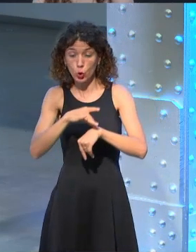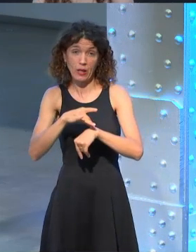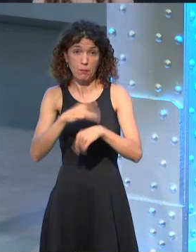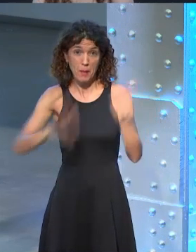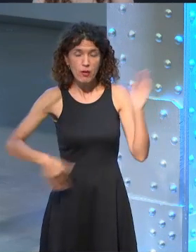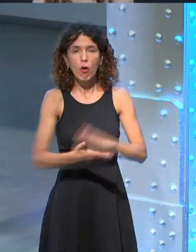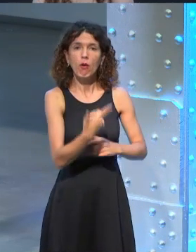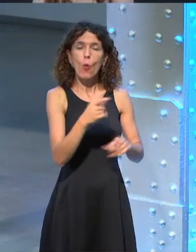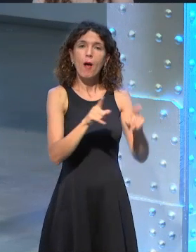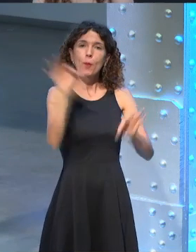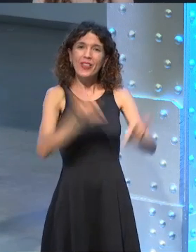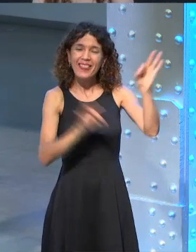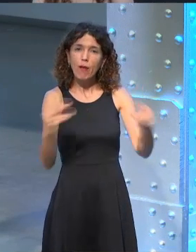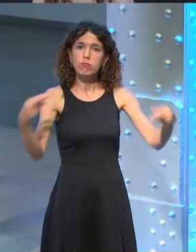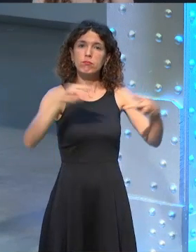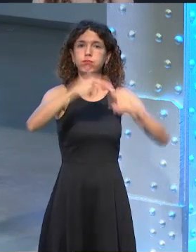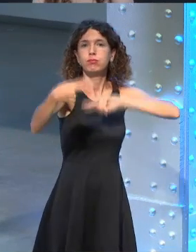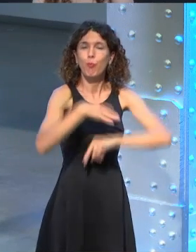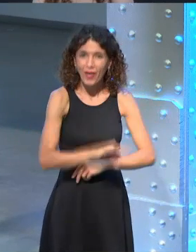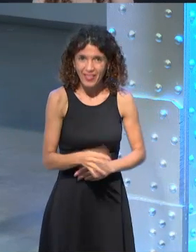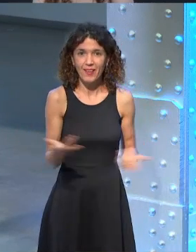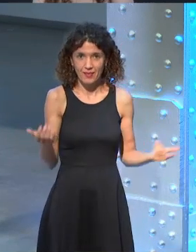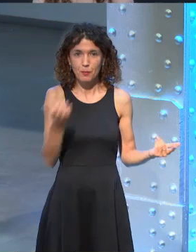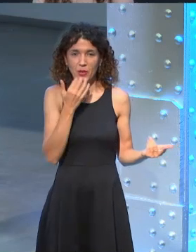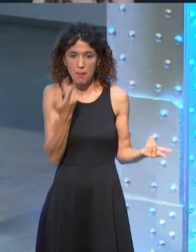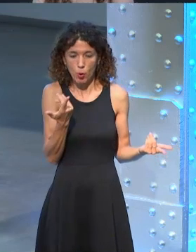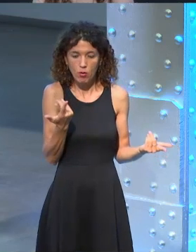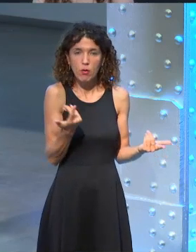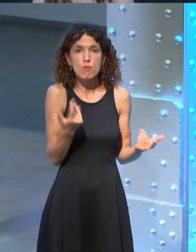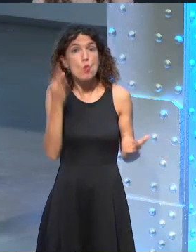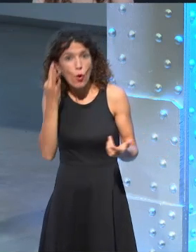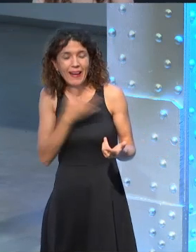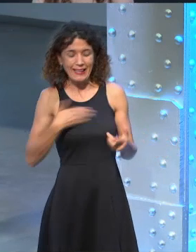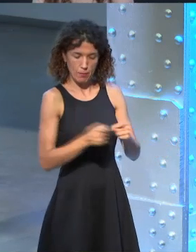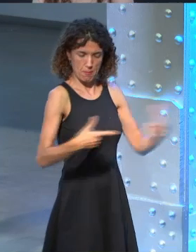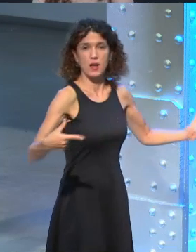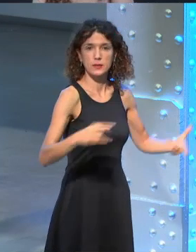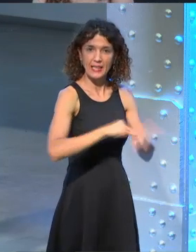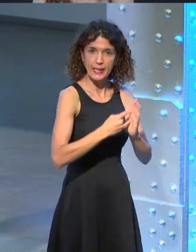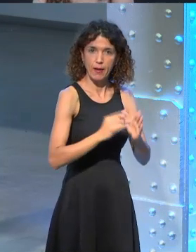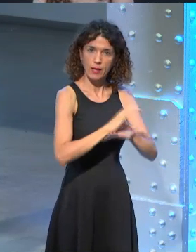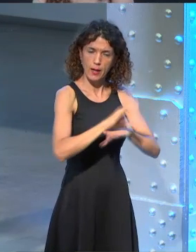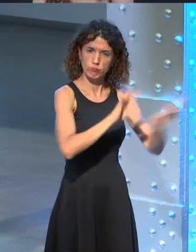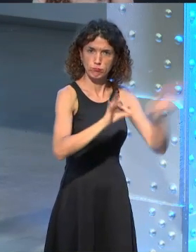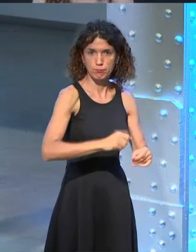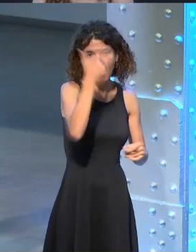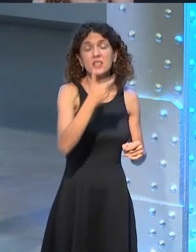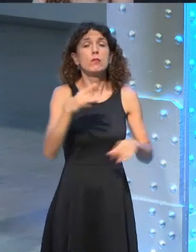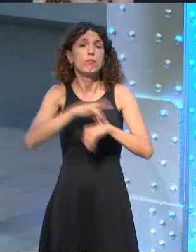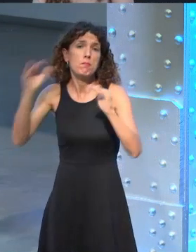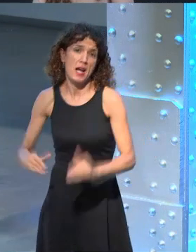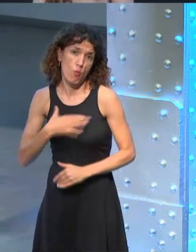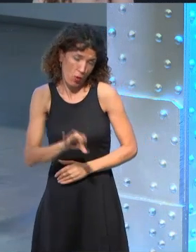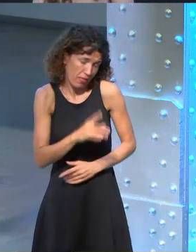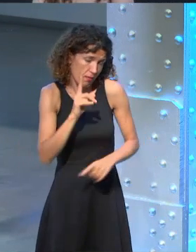estos porcentajes, ¿no? Y podamos hacer que haya muchas más mujeres que quieran iniciar este tipo de carreras, ¿no? Y de todas